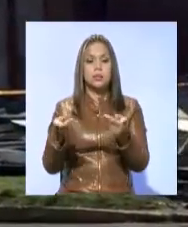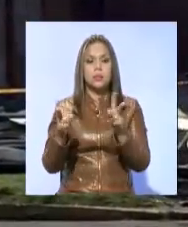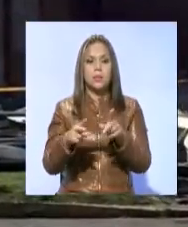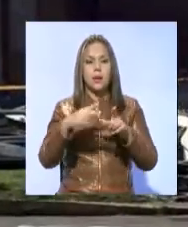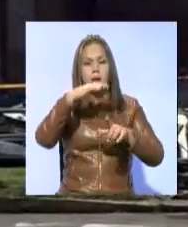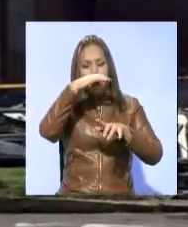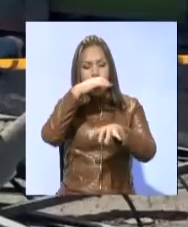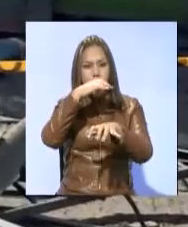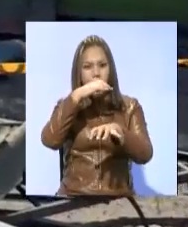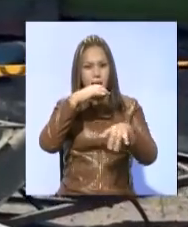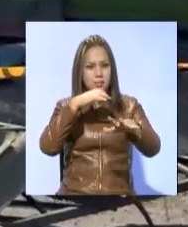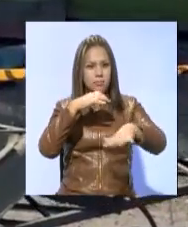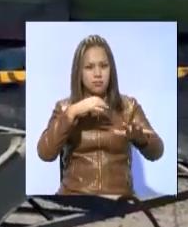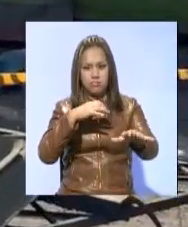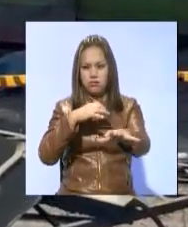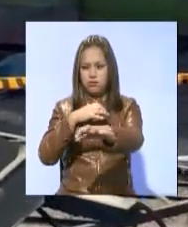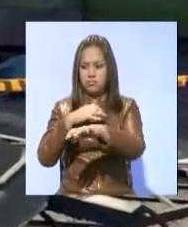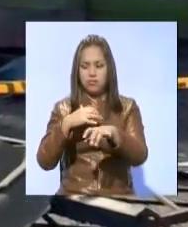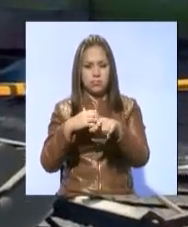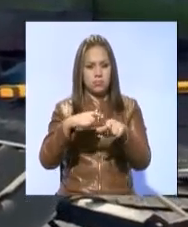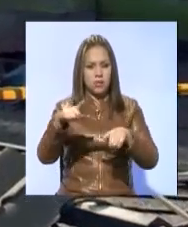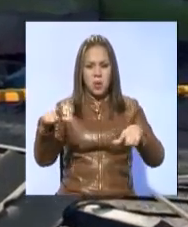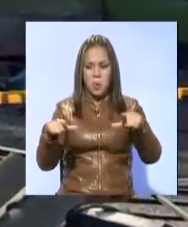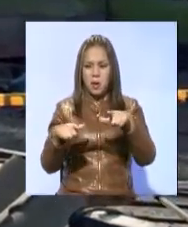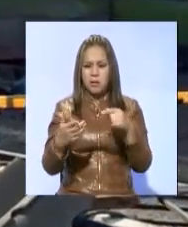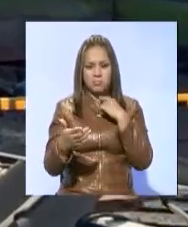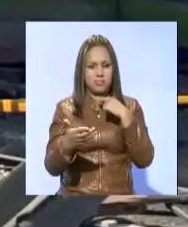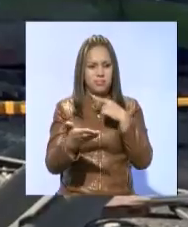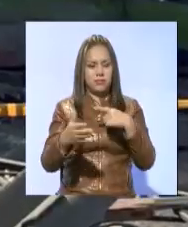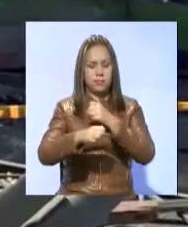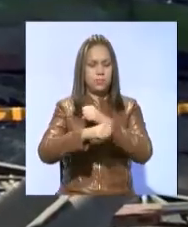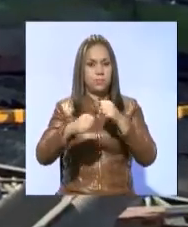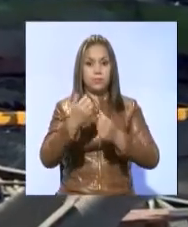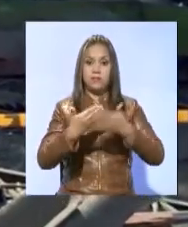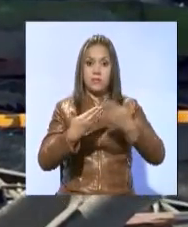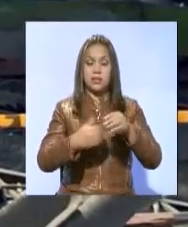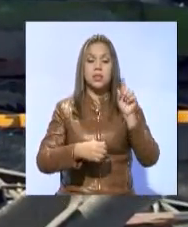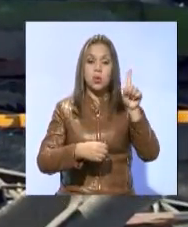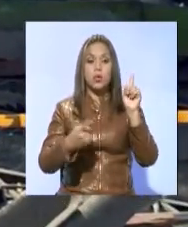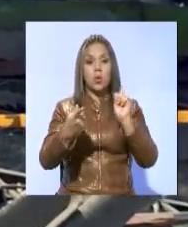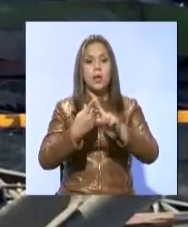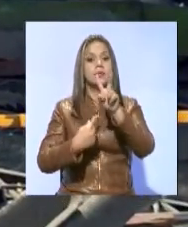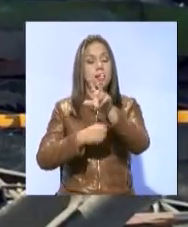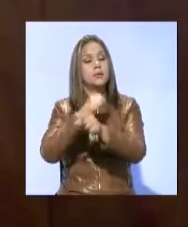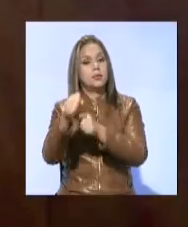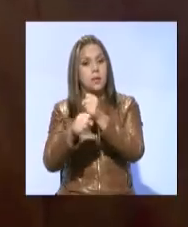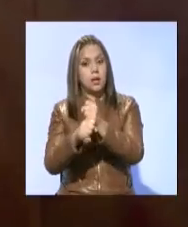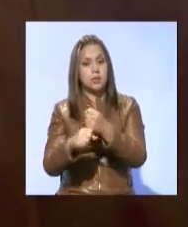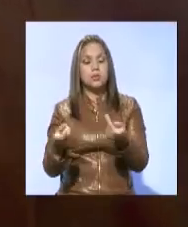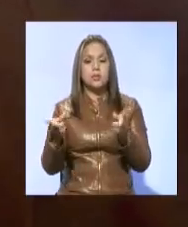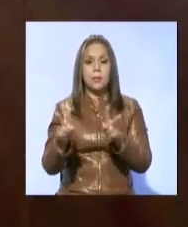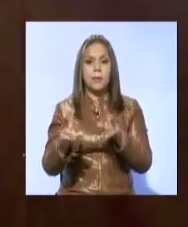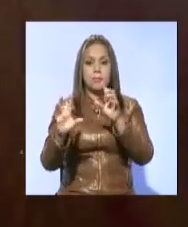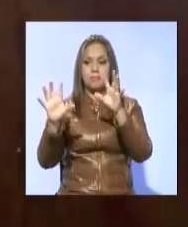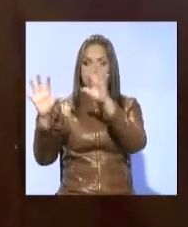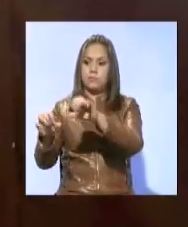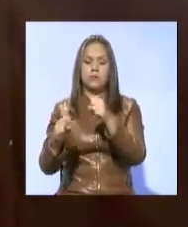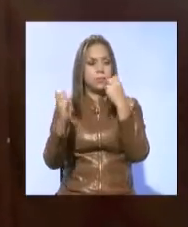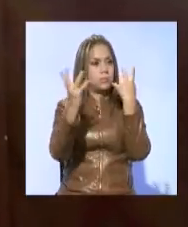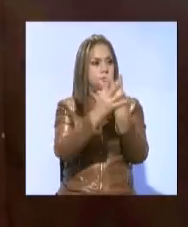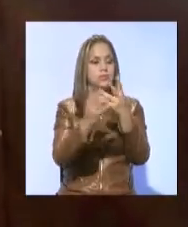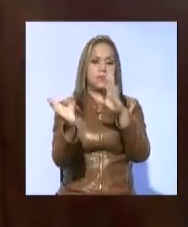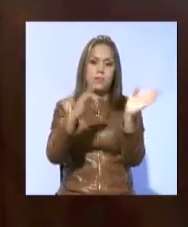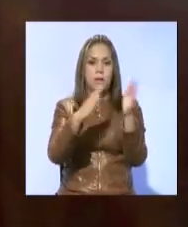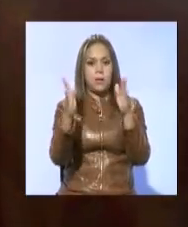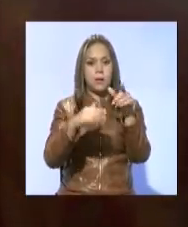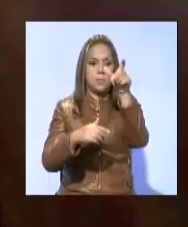indebido del gas licuado de petróleo, donde se establece la pena de 1 a 3 años, además de las medidas cautelares, es decir, prisión preventiva a